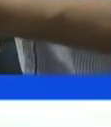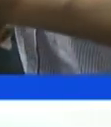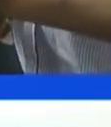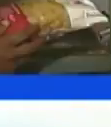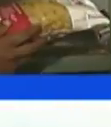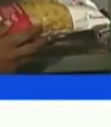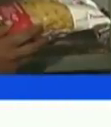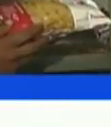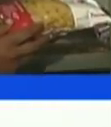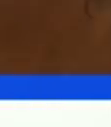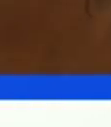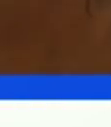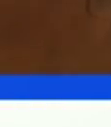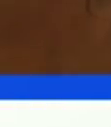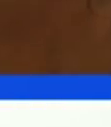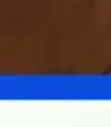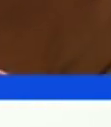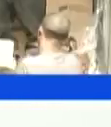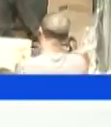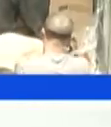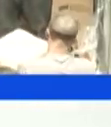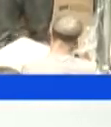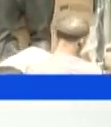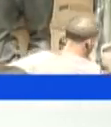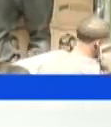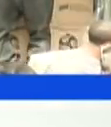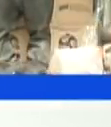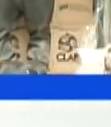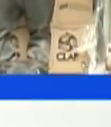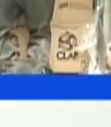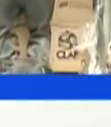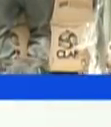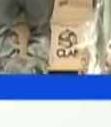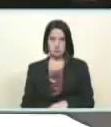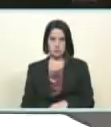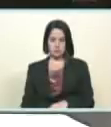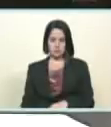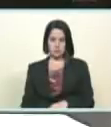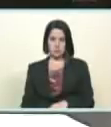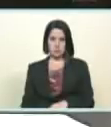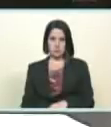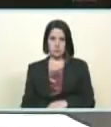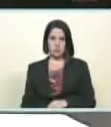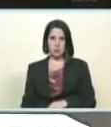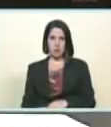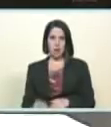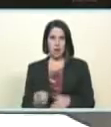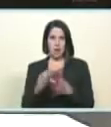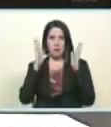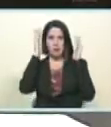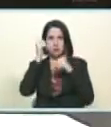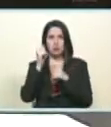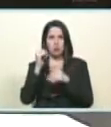correcto atención los CLAP atención los CLAP